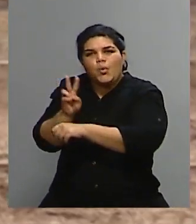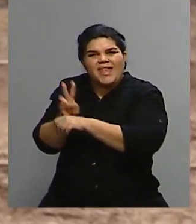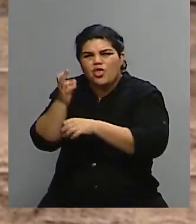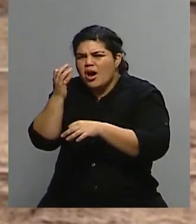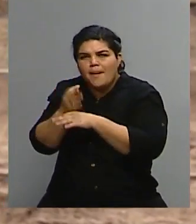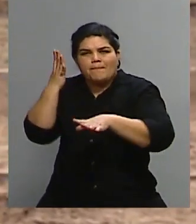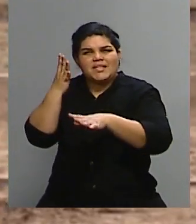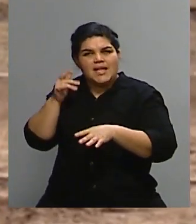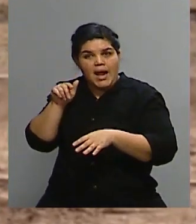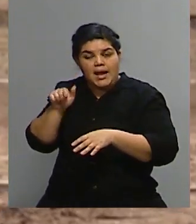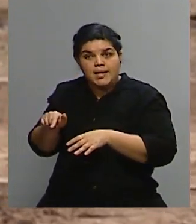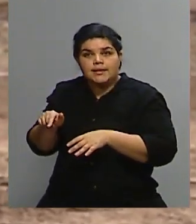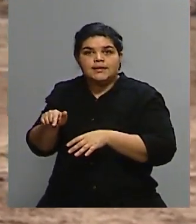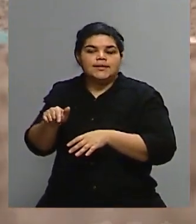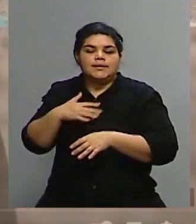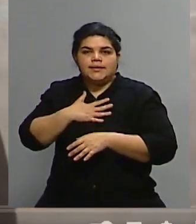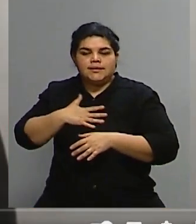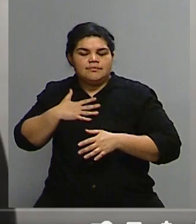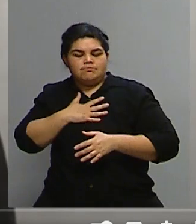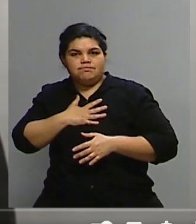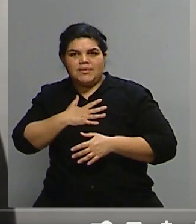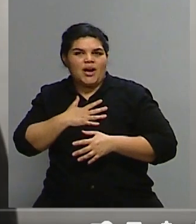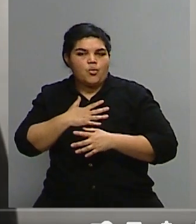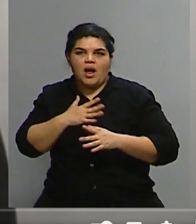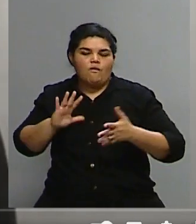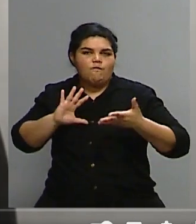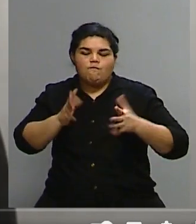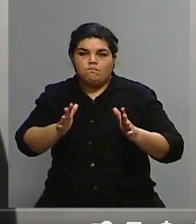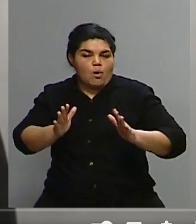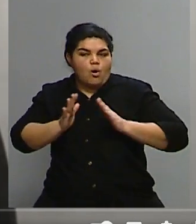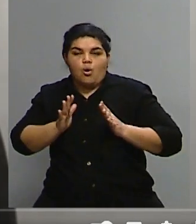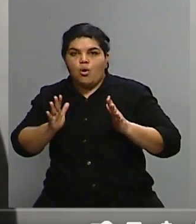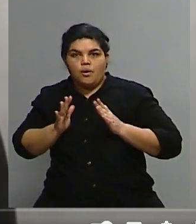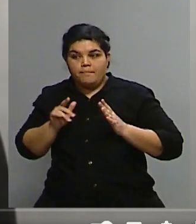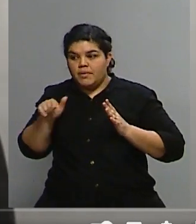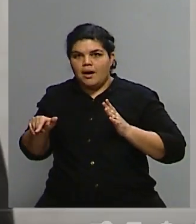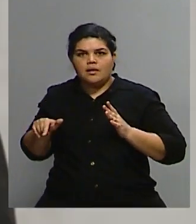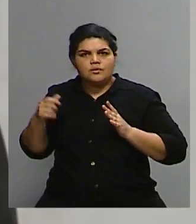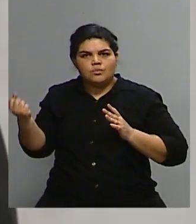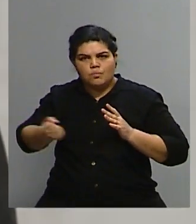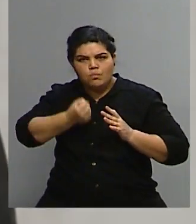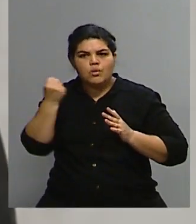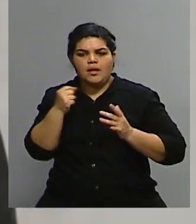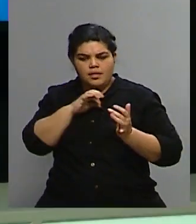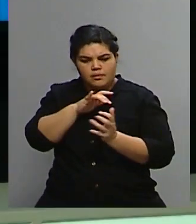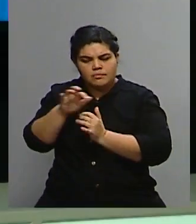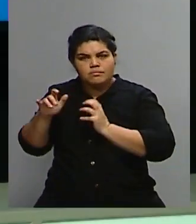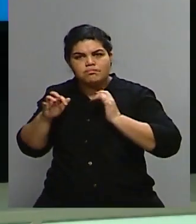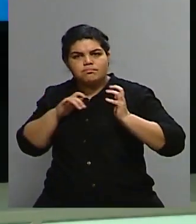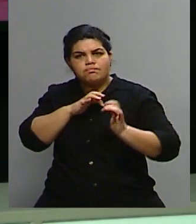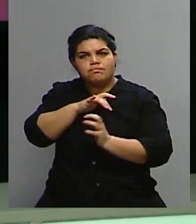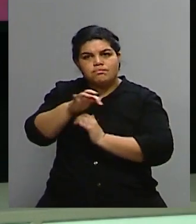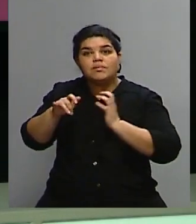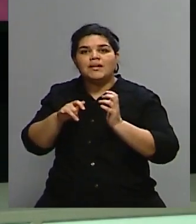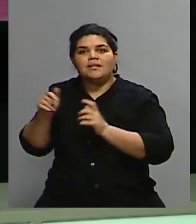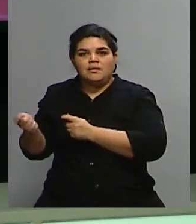intensivos, es tan impactante para nosotros que se vuelve como un tema muy importante dentro de lo que sería esta población